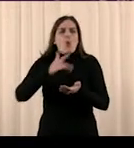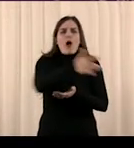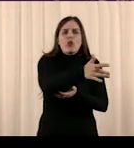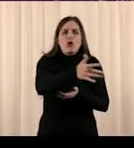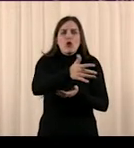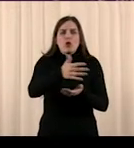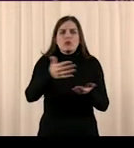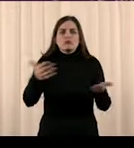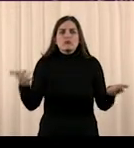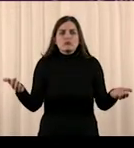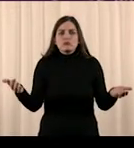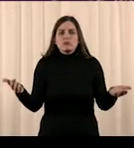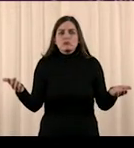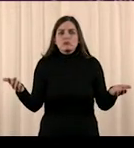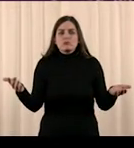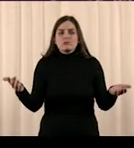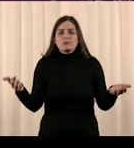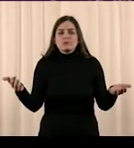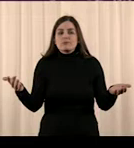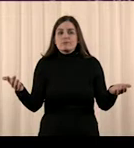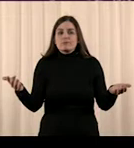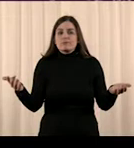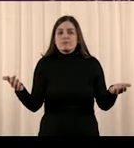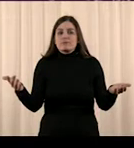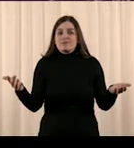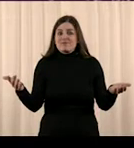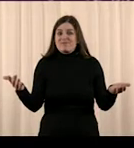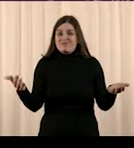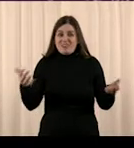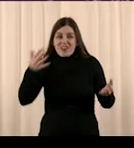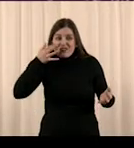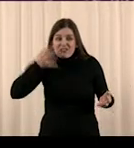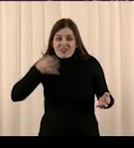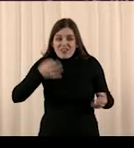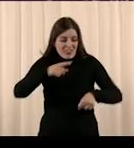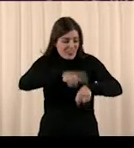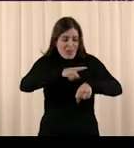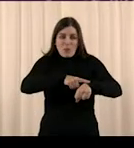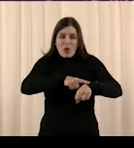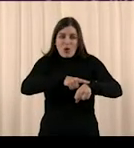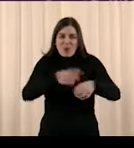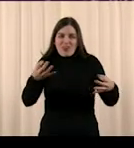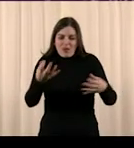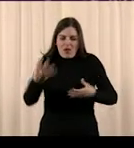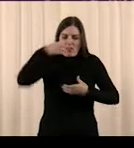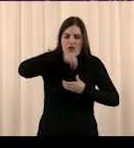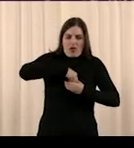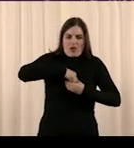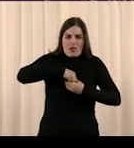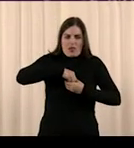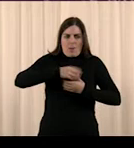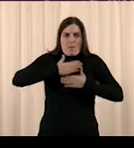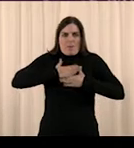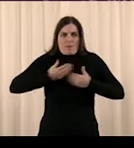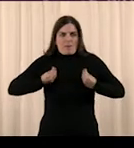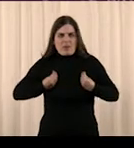pasar? When the time should be relative to you. Cuando en realidad el tiempo debería estar en relación contigo. It's your life. Porque es tu vida. It's